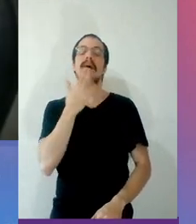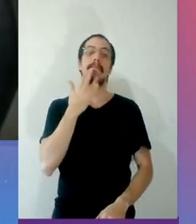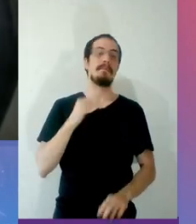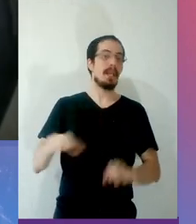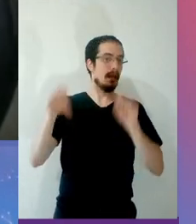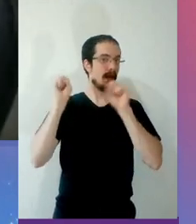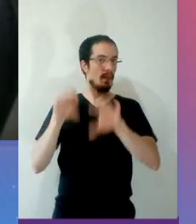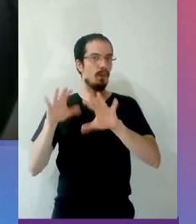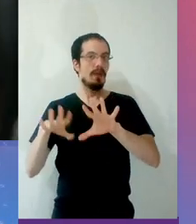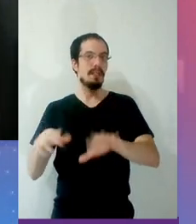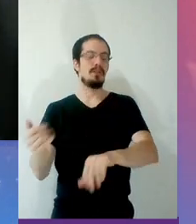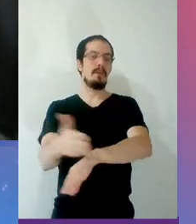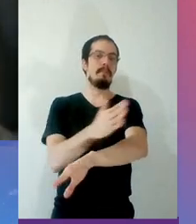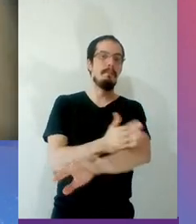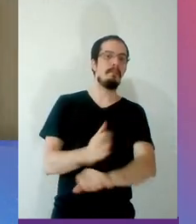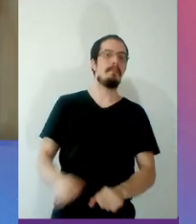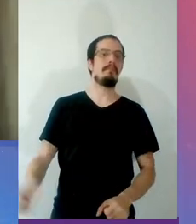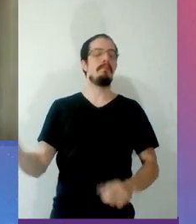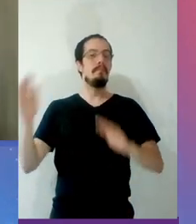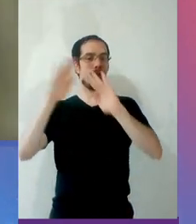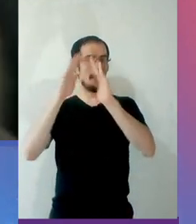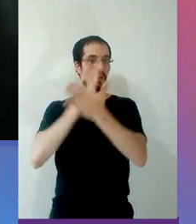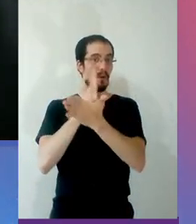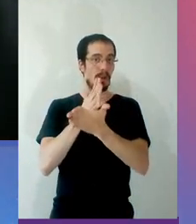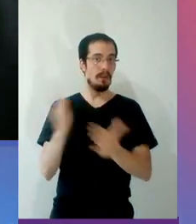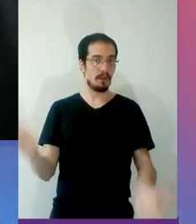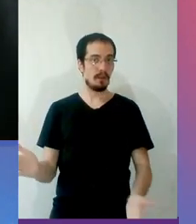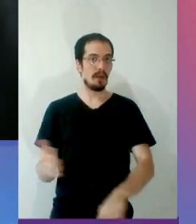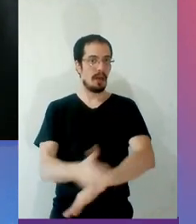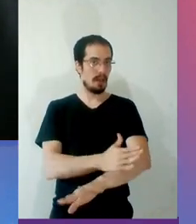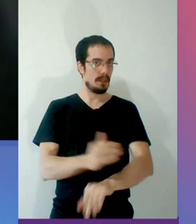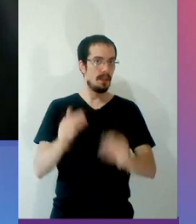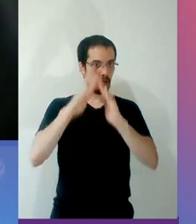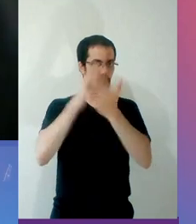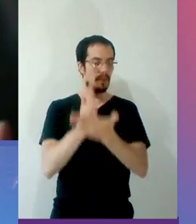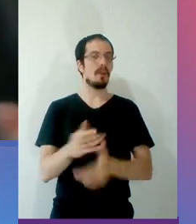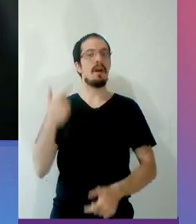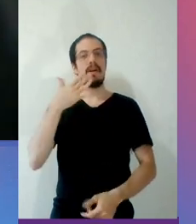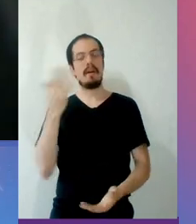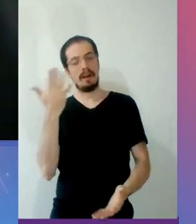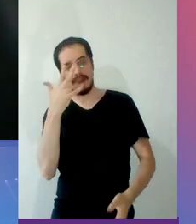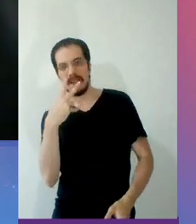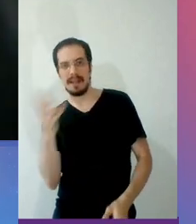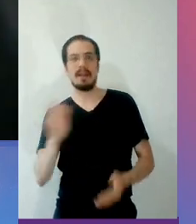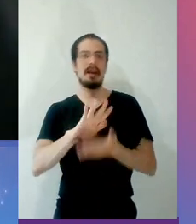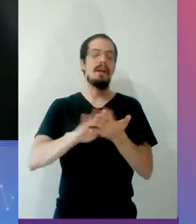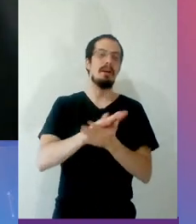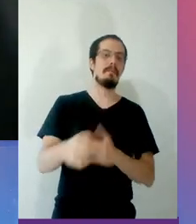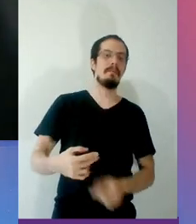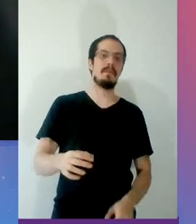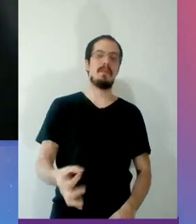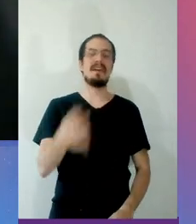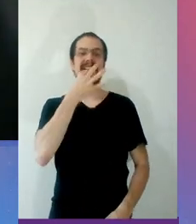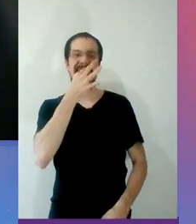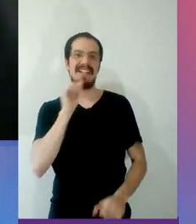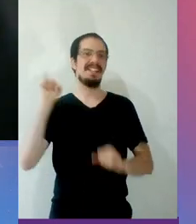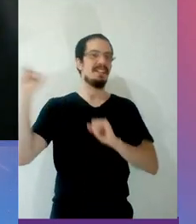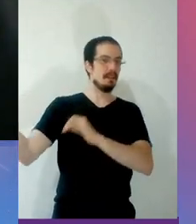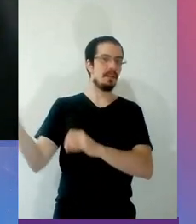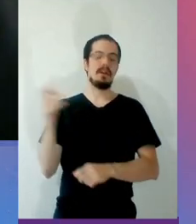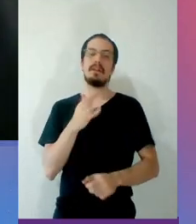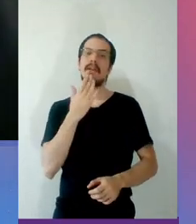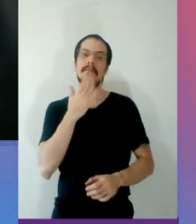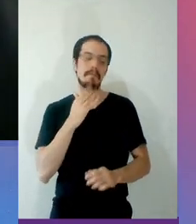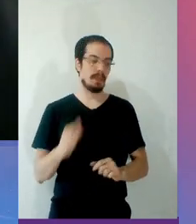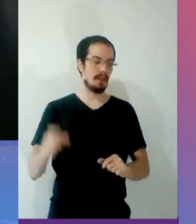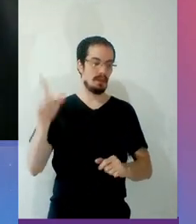¿no es cierto?, en lo que hoy día son los jardines infantiles, las salas cunas, van a tener que hacer una estrategia